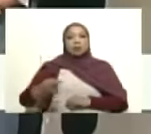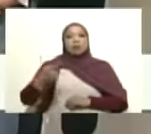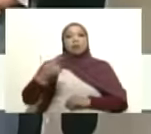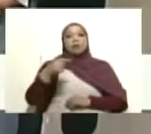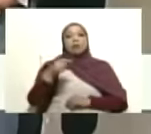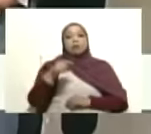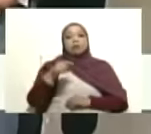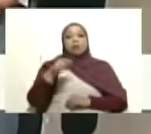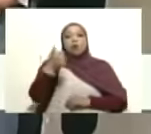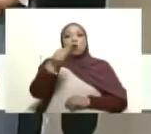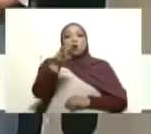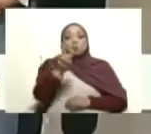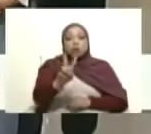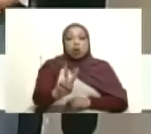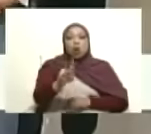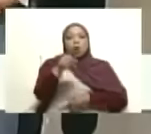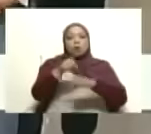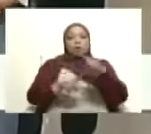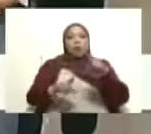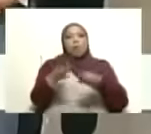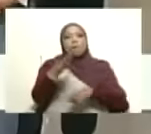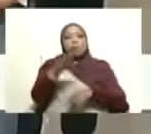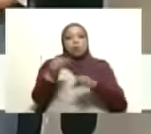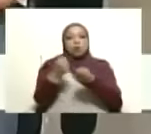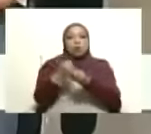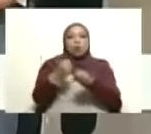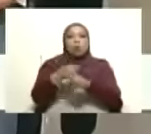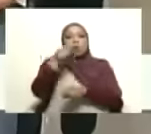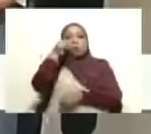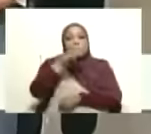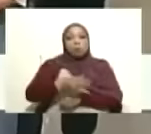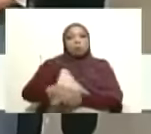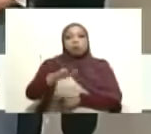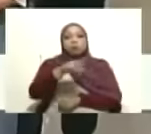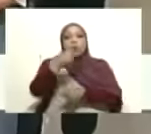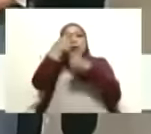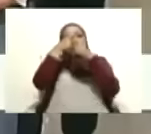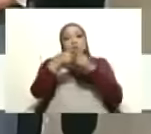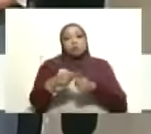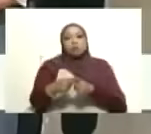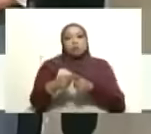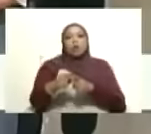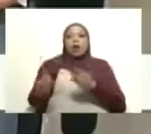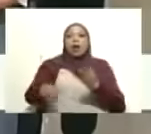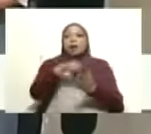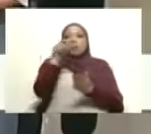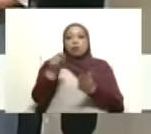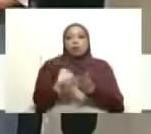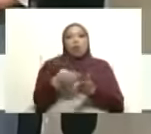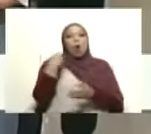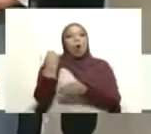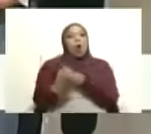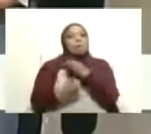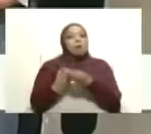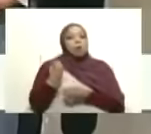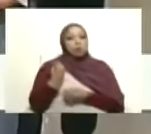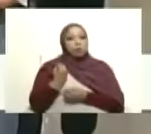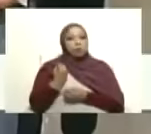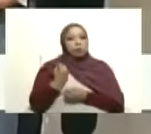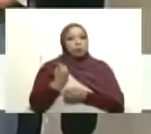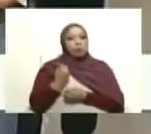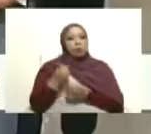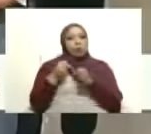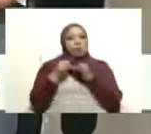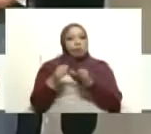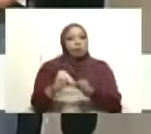las 12 del mediodía promedio, donde vamos a dar un balance general de cómo se